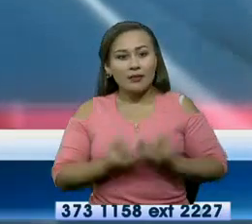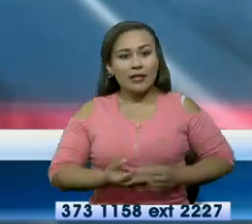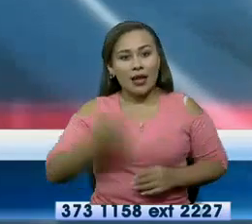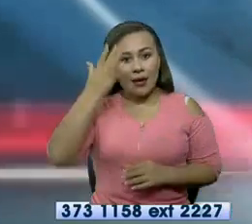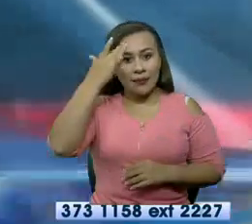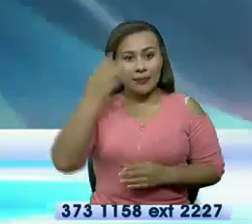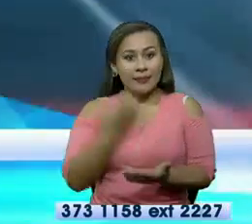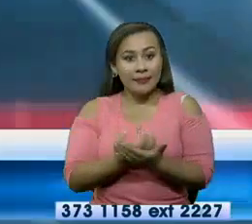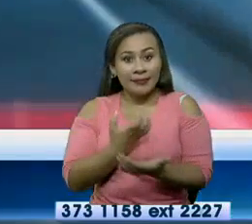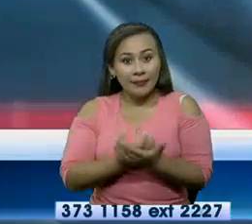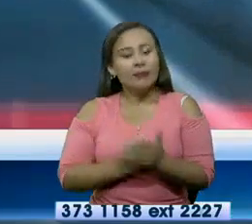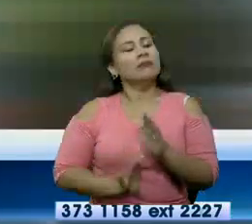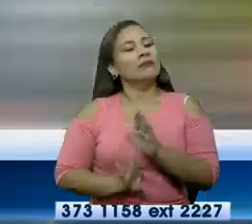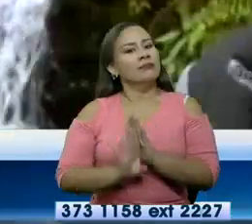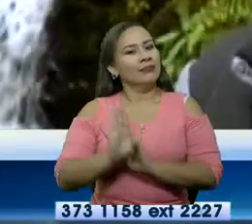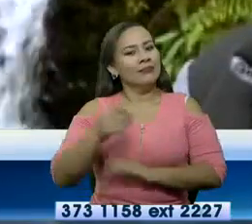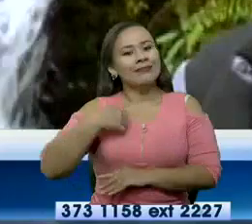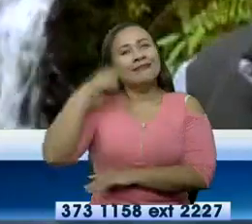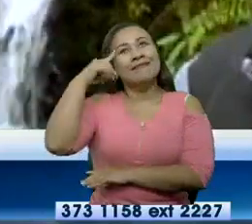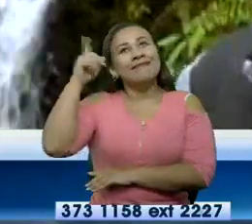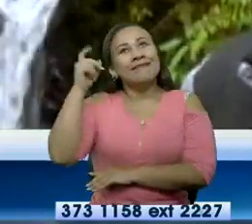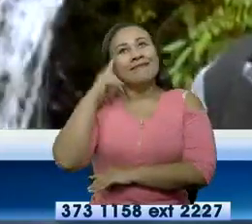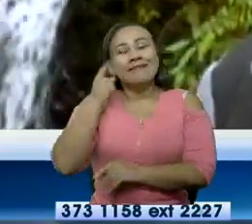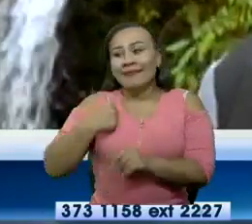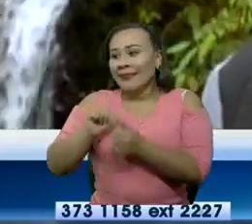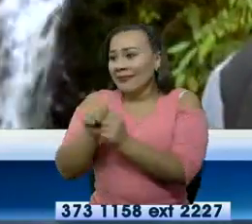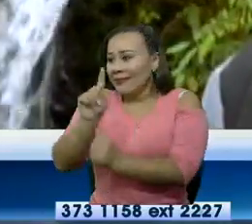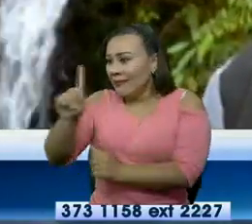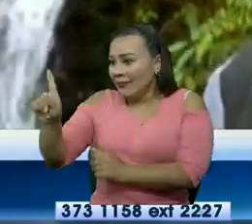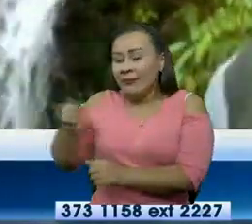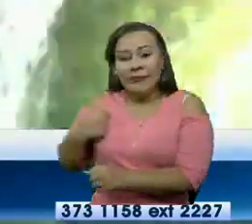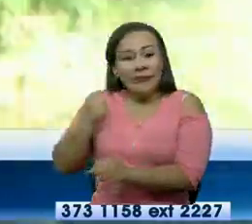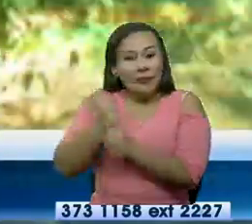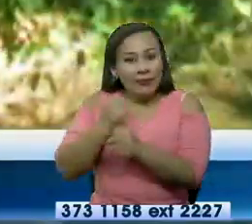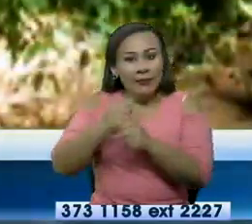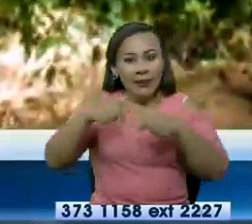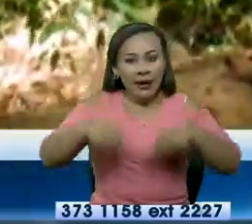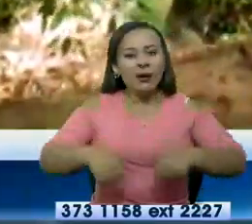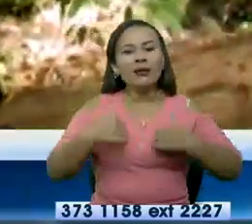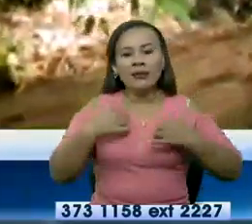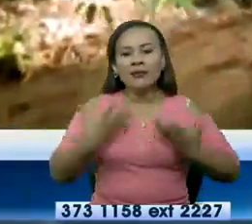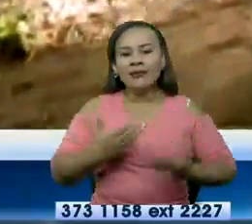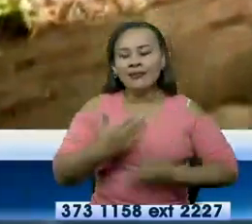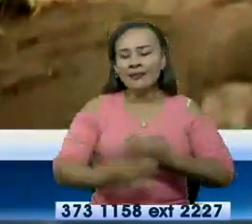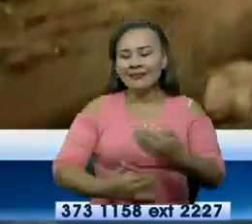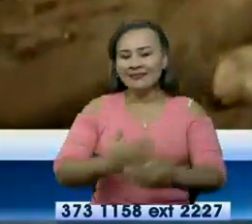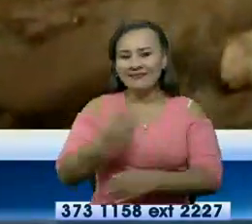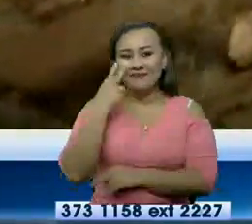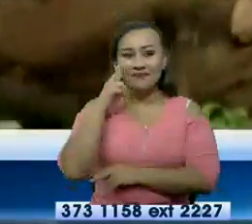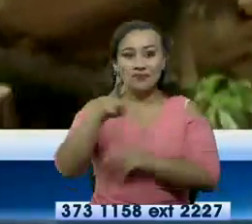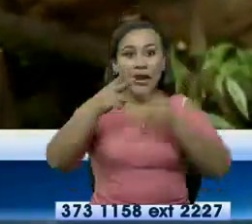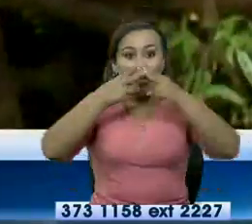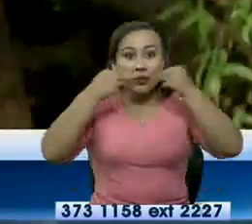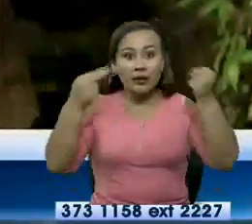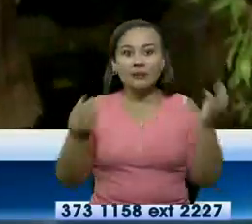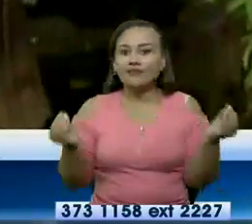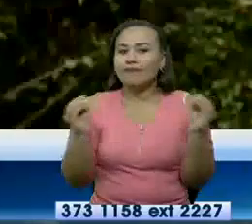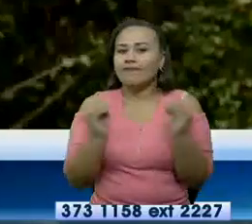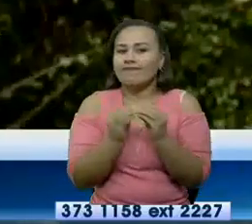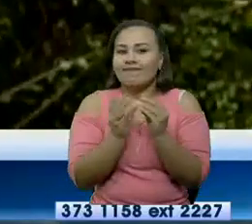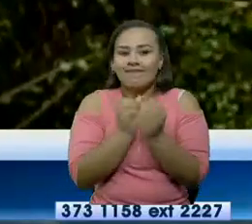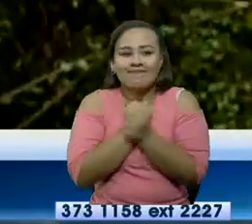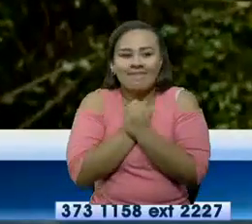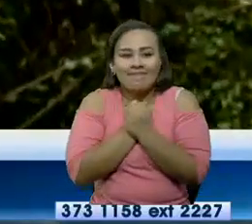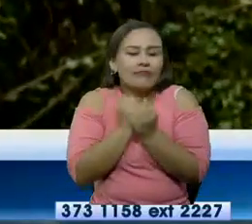habrá economía. Ese es el sueño de todo y cada uno de los que trabajamos aquí. A cada paso que se da, la naturaleza nos envuelve aún más.